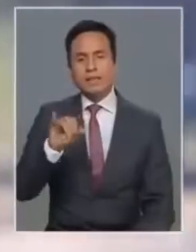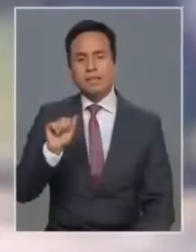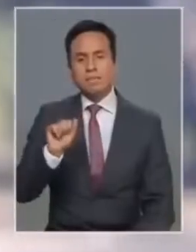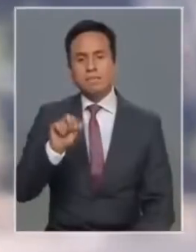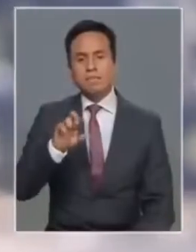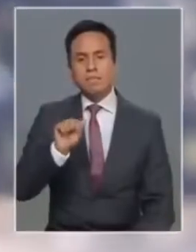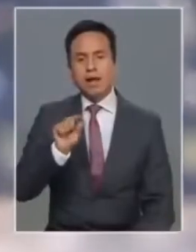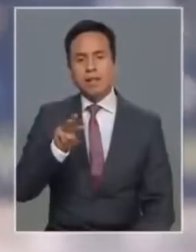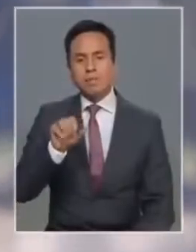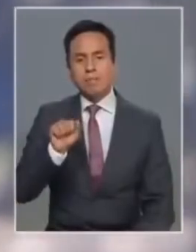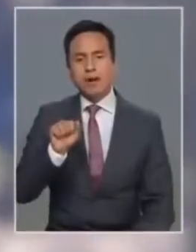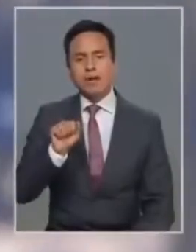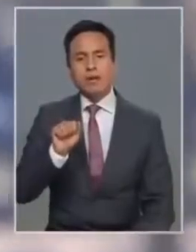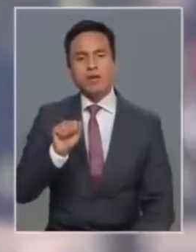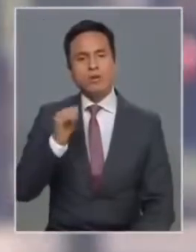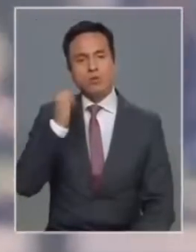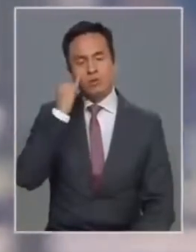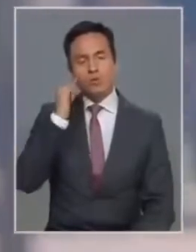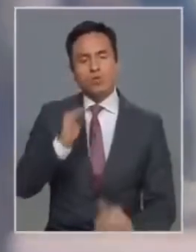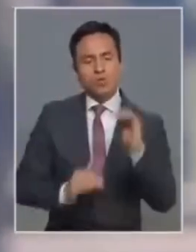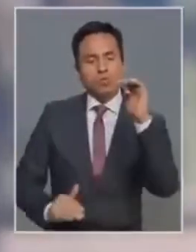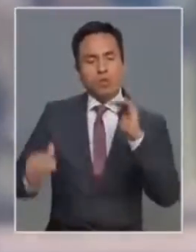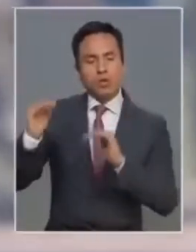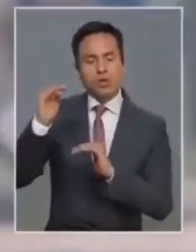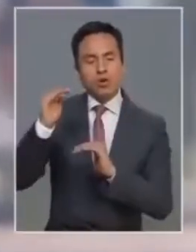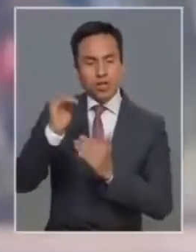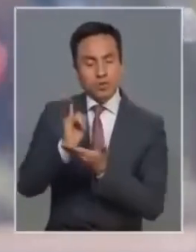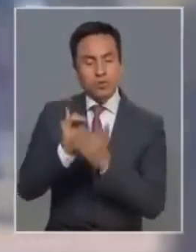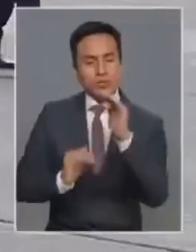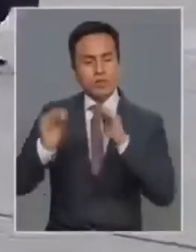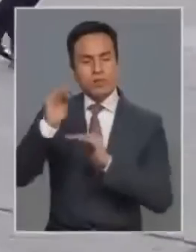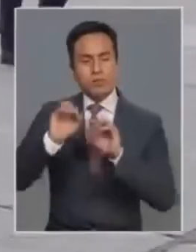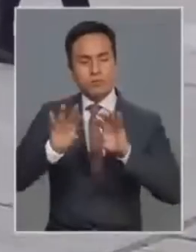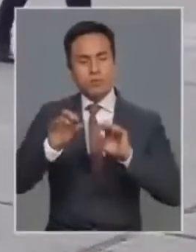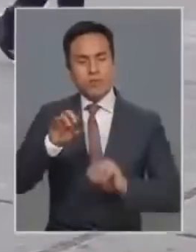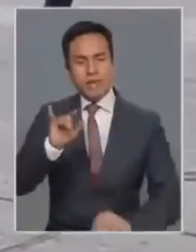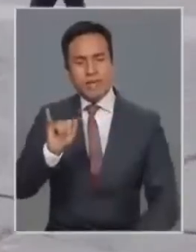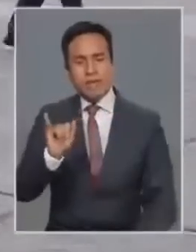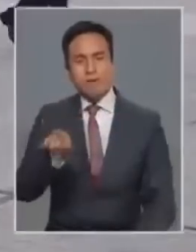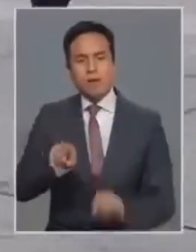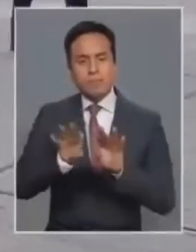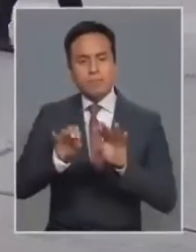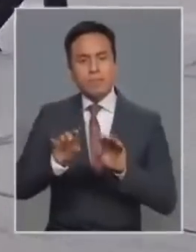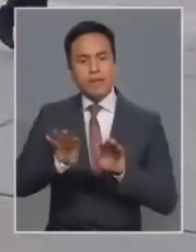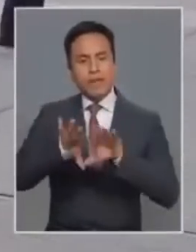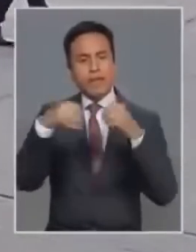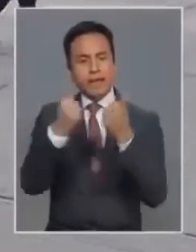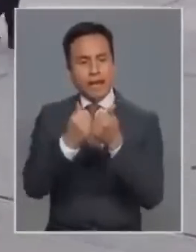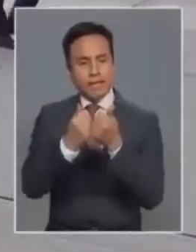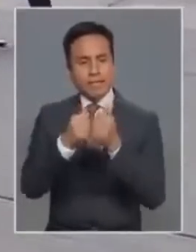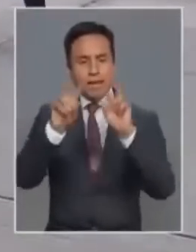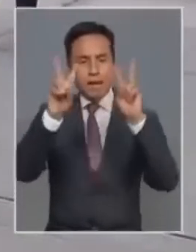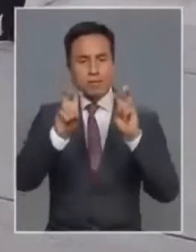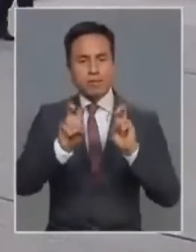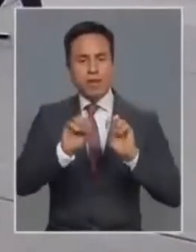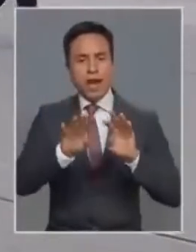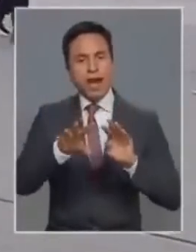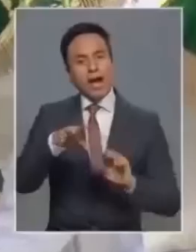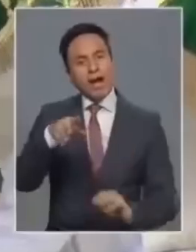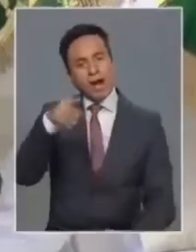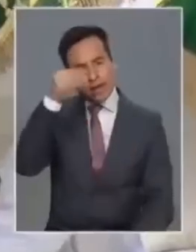superior perteneciente a la PDI, encargada de formar investigadores policiales integrales en los ámbitos